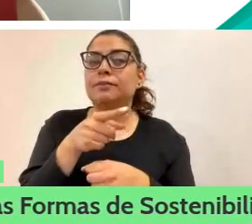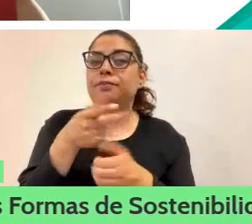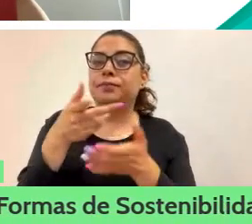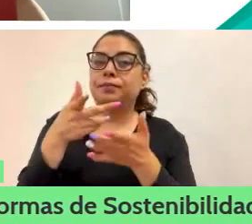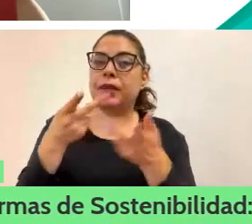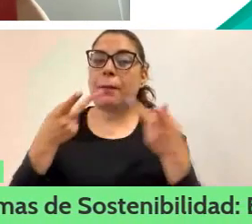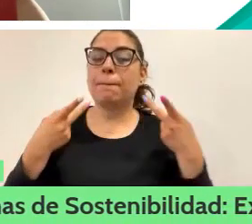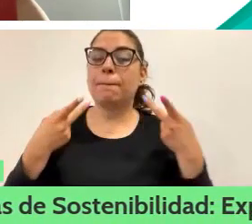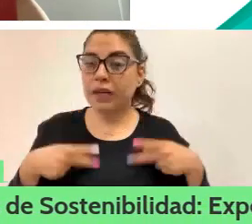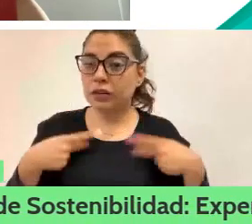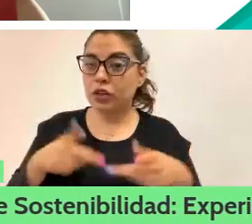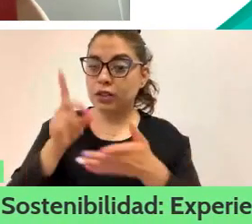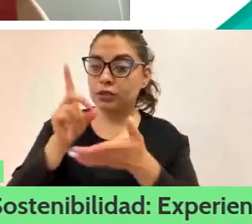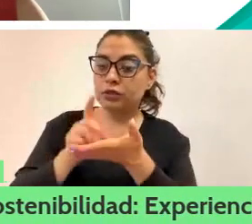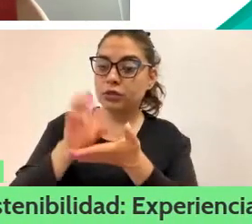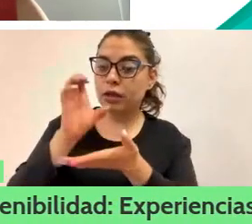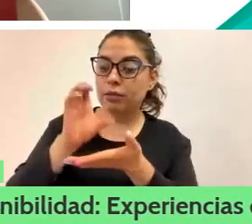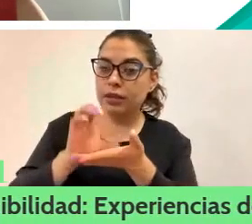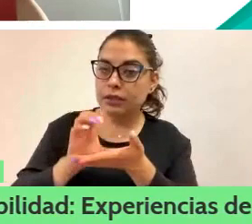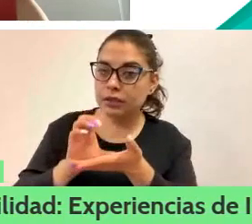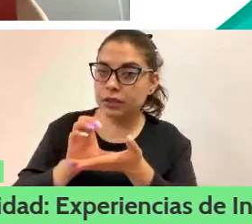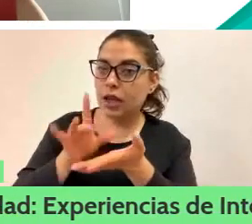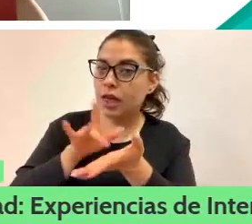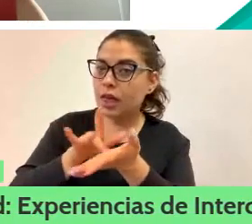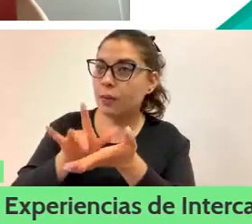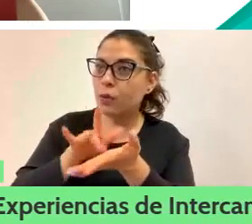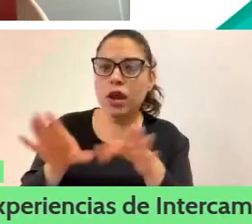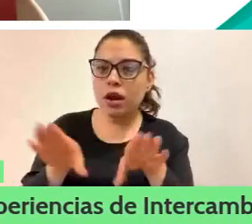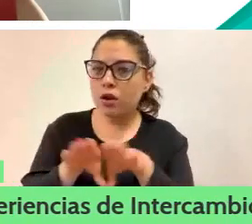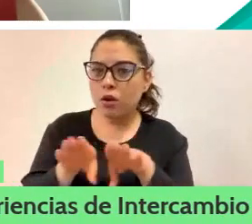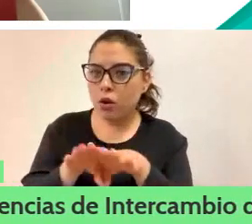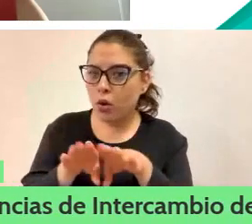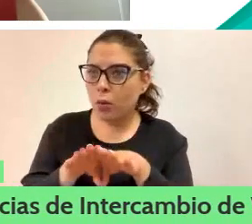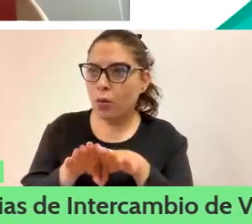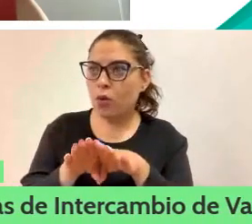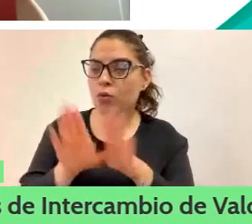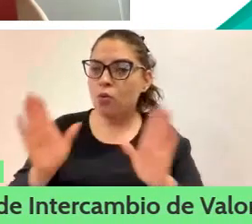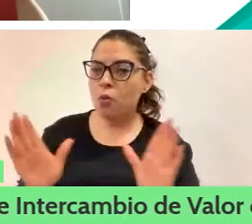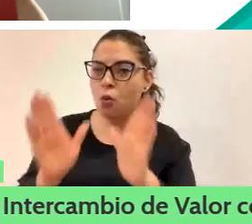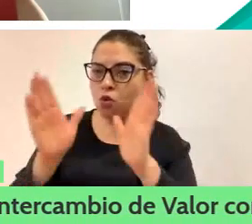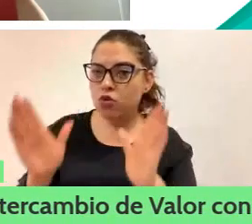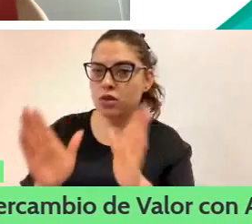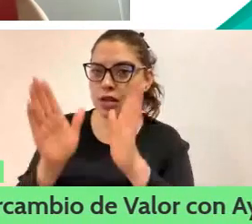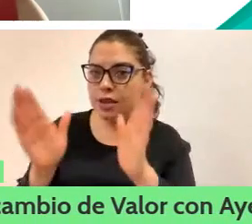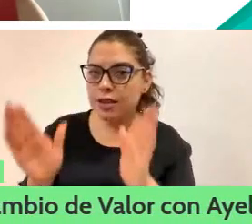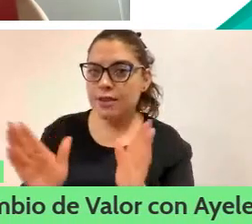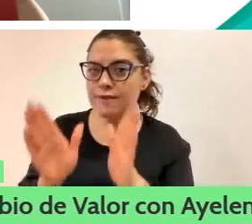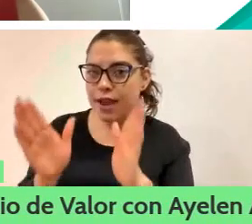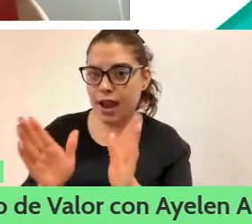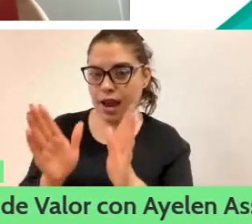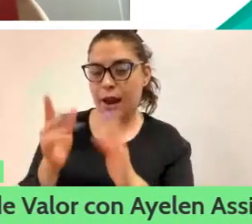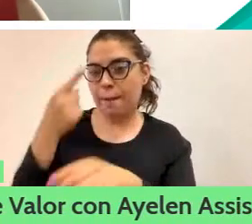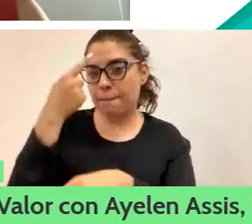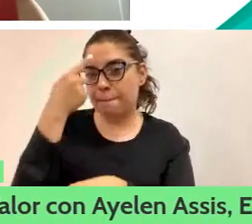en las personas para no ser siempre una, una muleta, sino dejar que aprendan a caminar